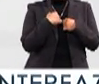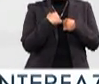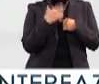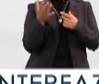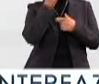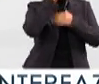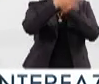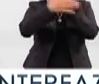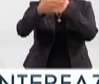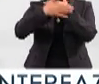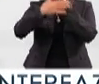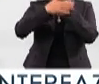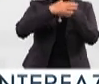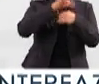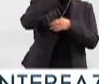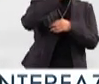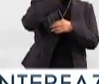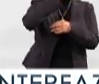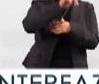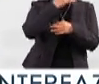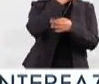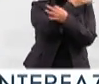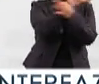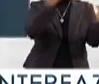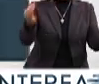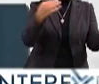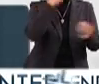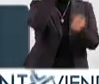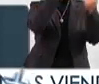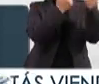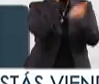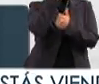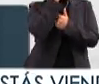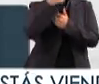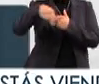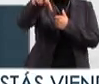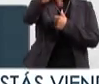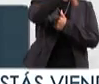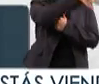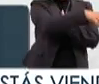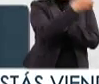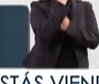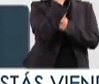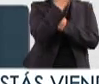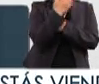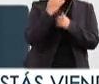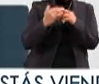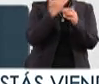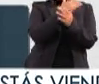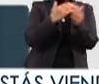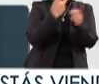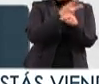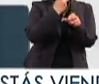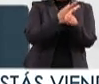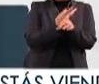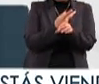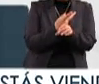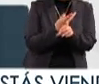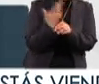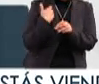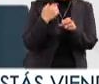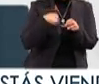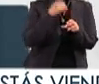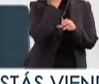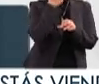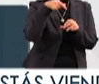convocatoria que hizo el Instituto Politécnico Nacional a ciertos alumnos de las escuelas de nivel medio superior en los